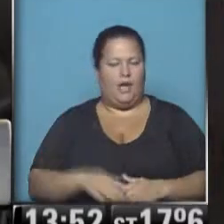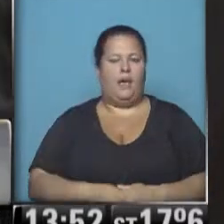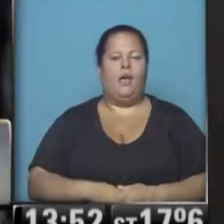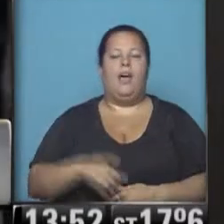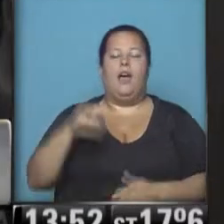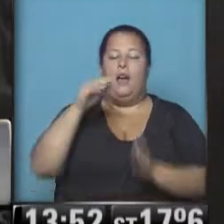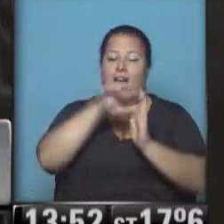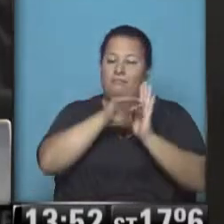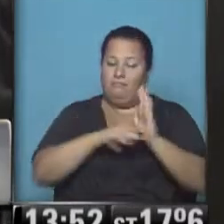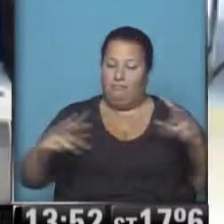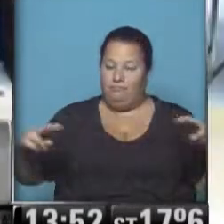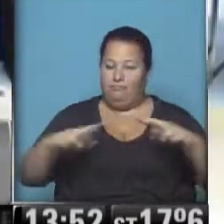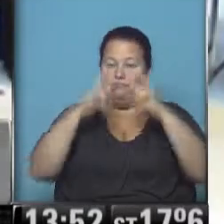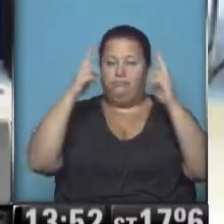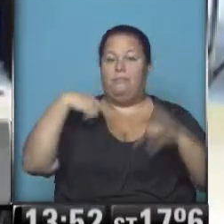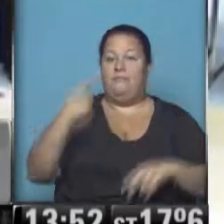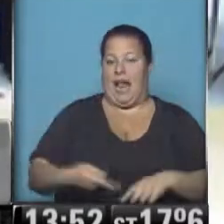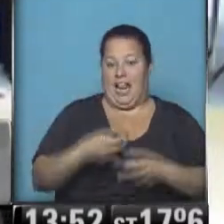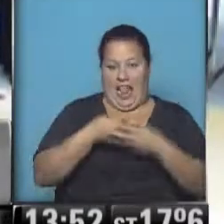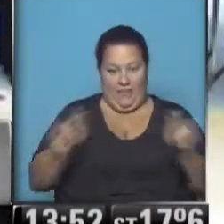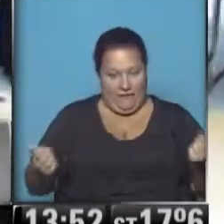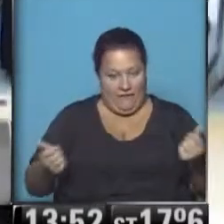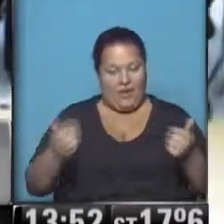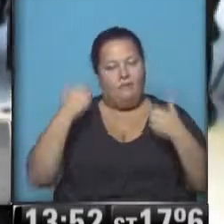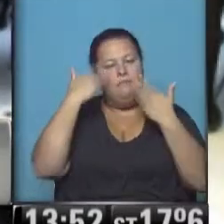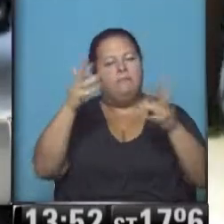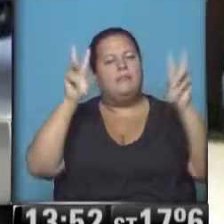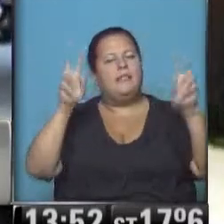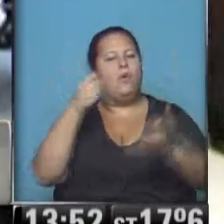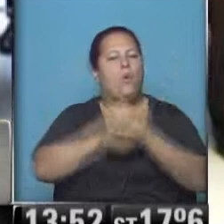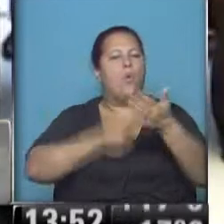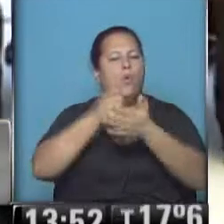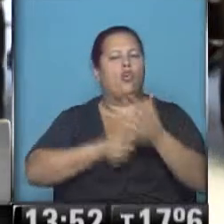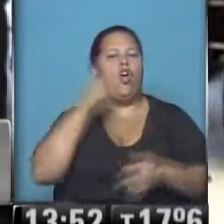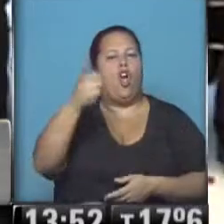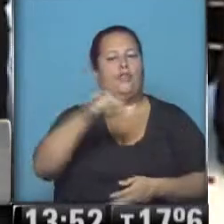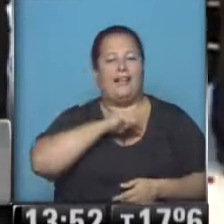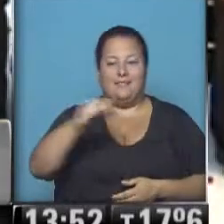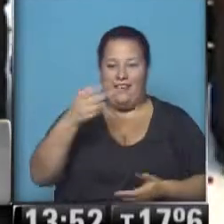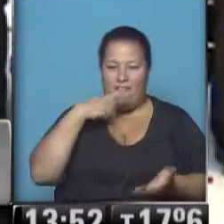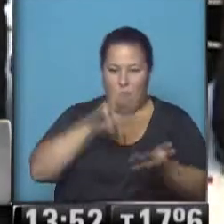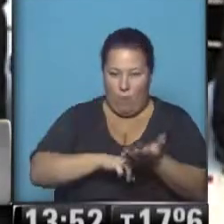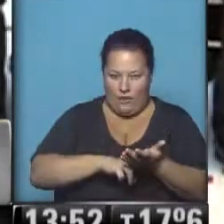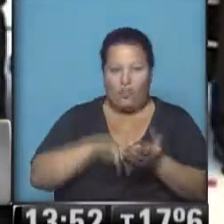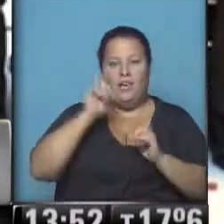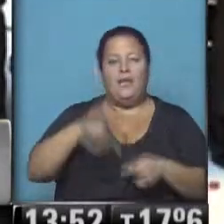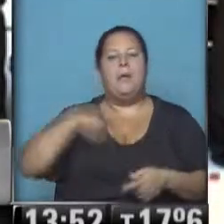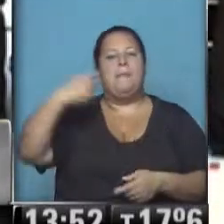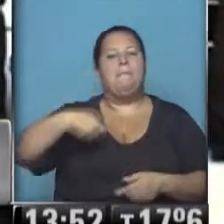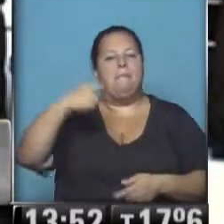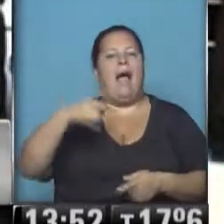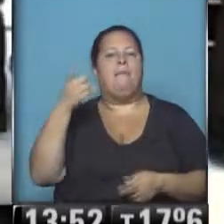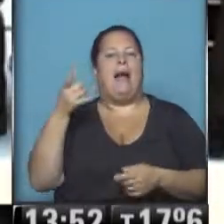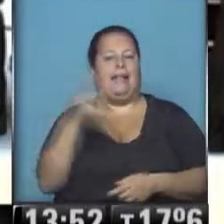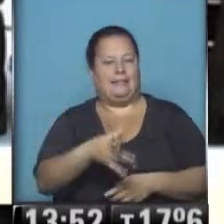La agenda oficial del encuentro, que culminará mañana, está dedicada a la lucha contra el fraude fiscal y las redes que financian al